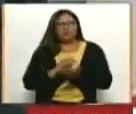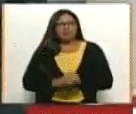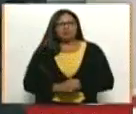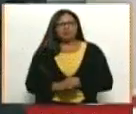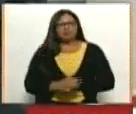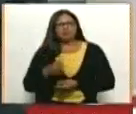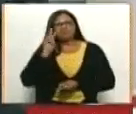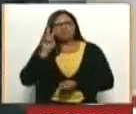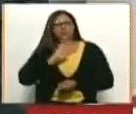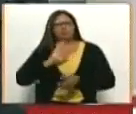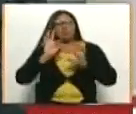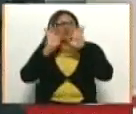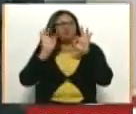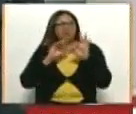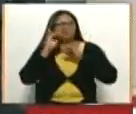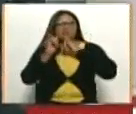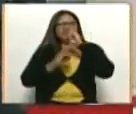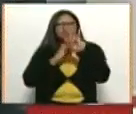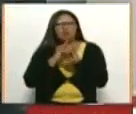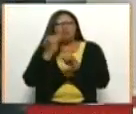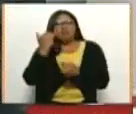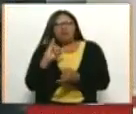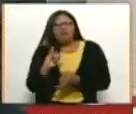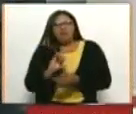escena internacional, y existen